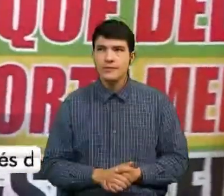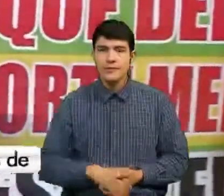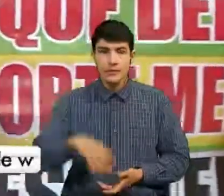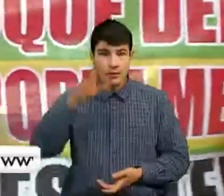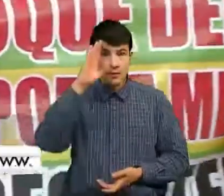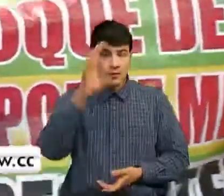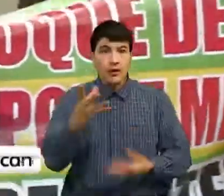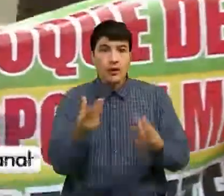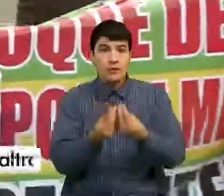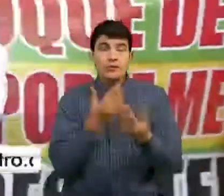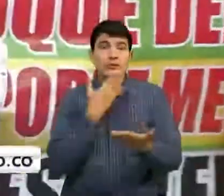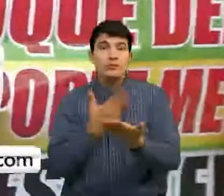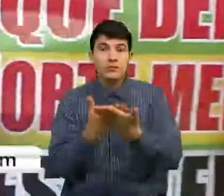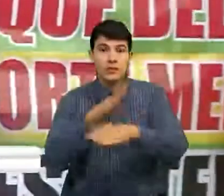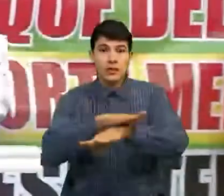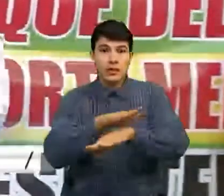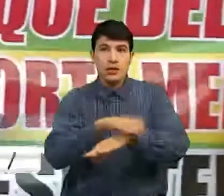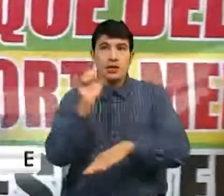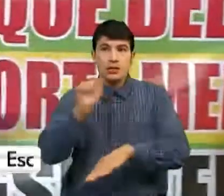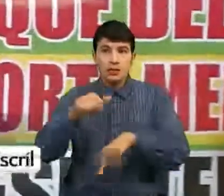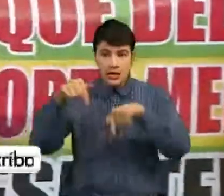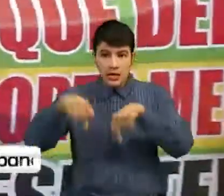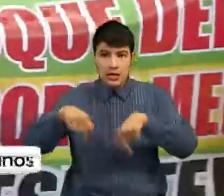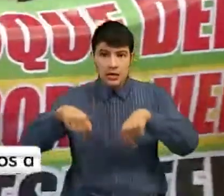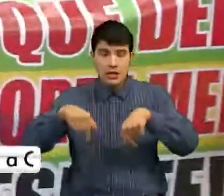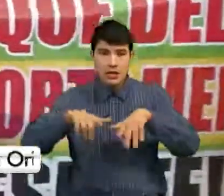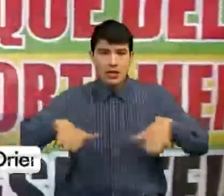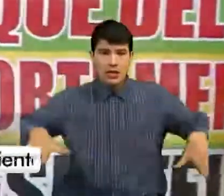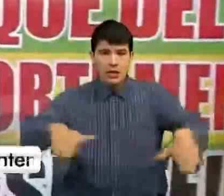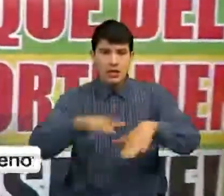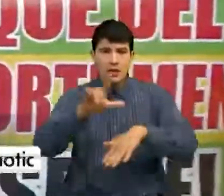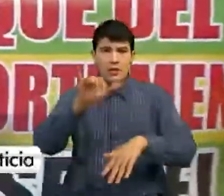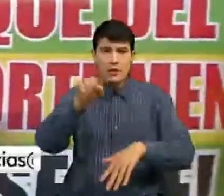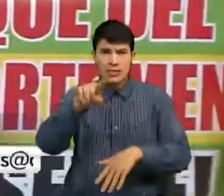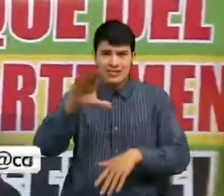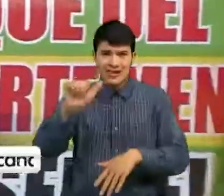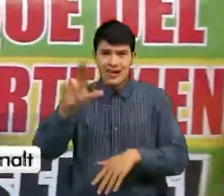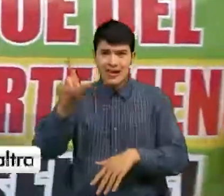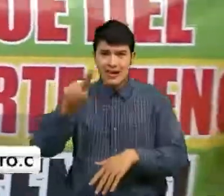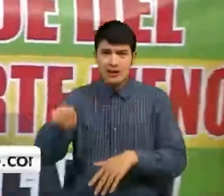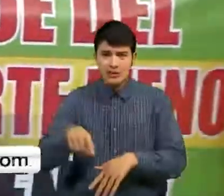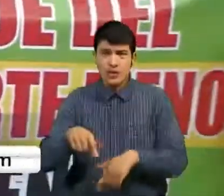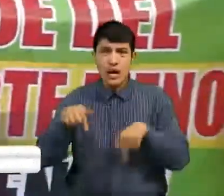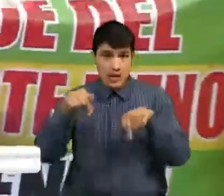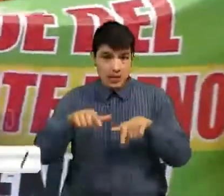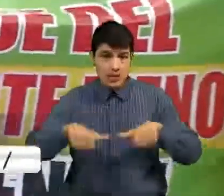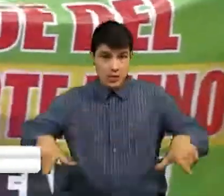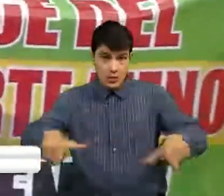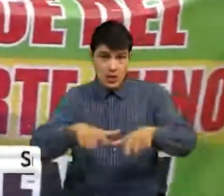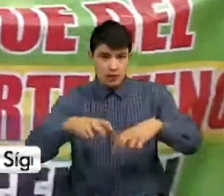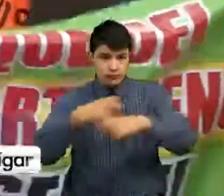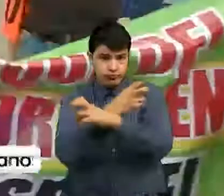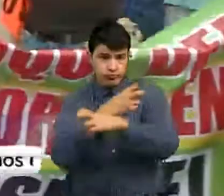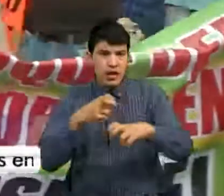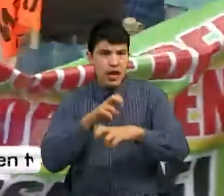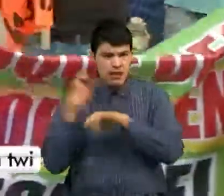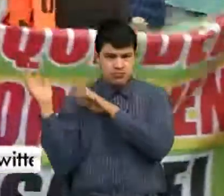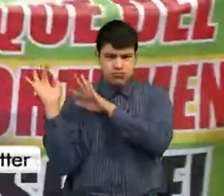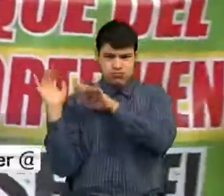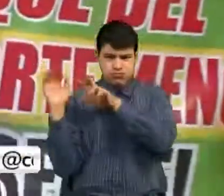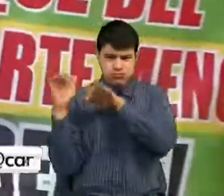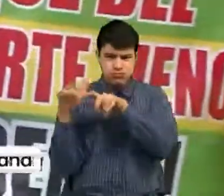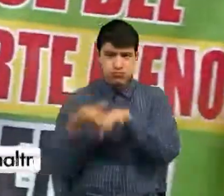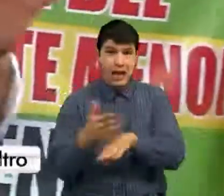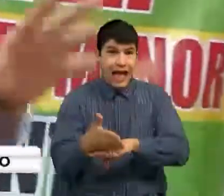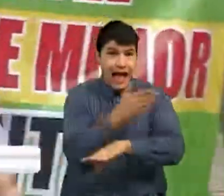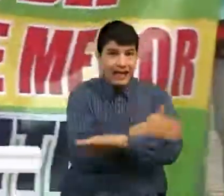Hola compañeros, muy buenas tardes. Pues aquí en la Plaza Cívica Luis Carlos Galán Sarmiento, donde nos encontramos ubicados, se concentran las marchas que desde